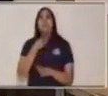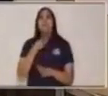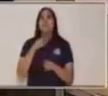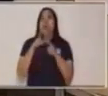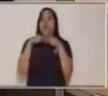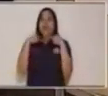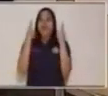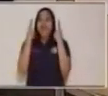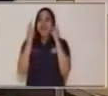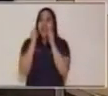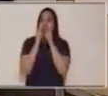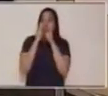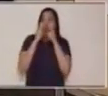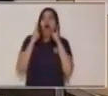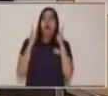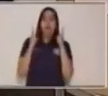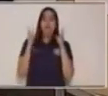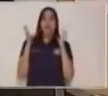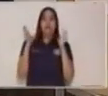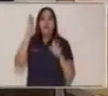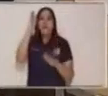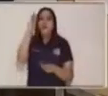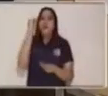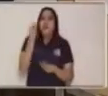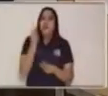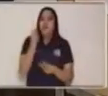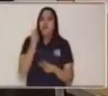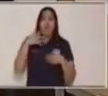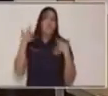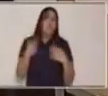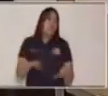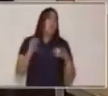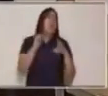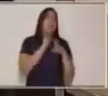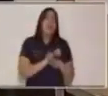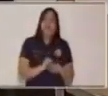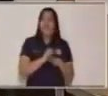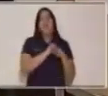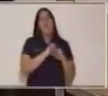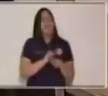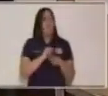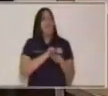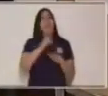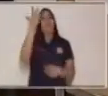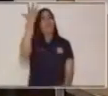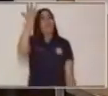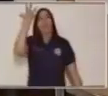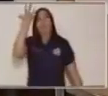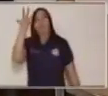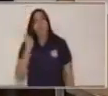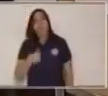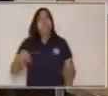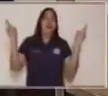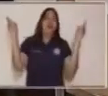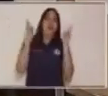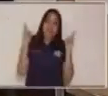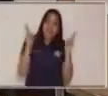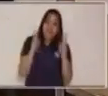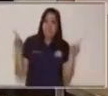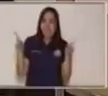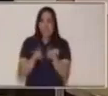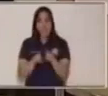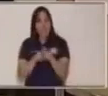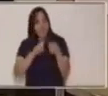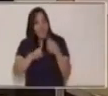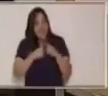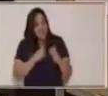y asombro. Porque al fin de practicar tanto durante los recreos y con sus amigos,